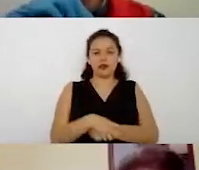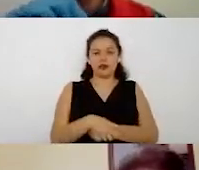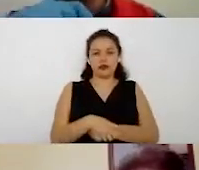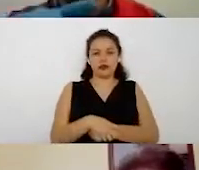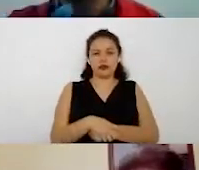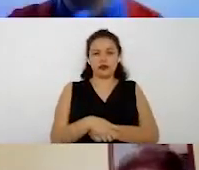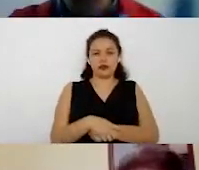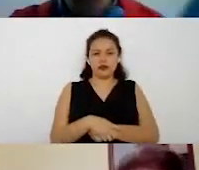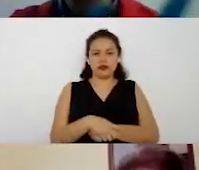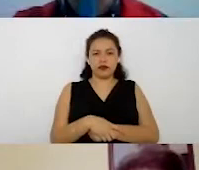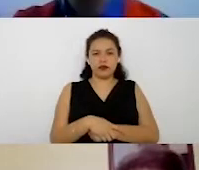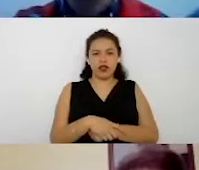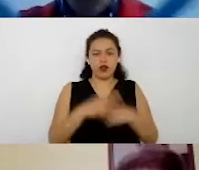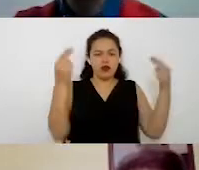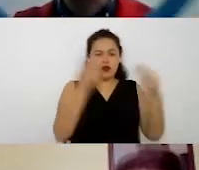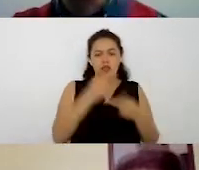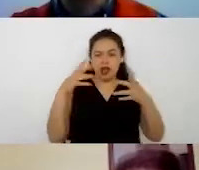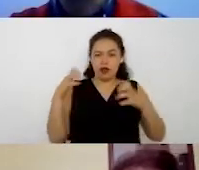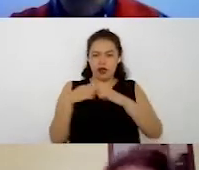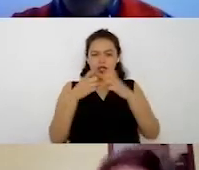¿Qué dijimos que distinguía una urgencia de una emergencia?